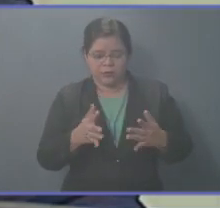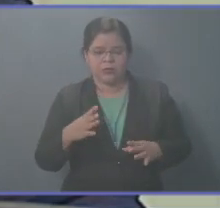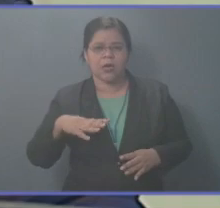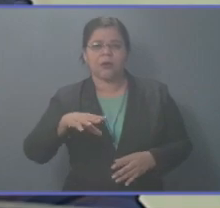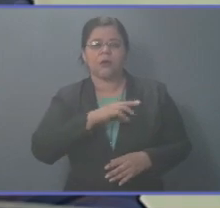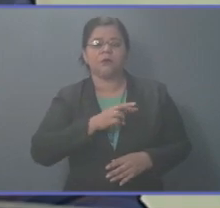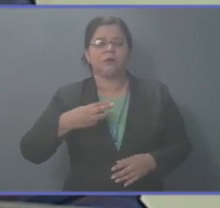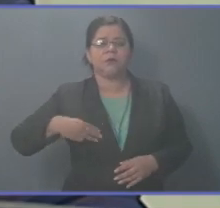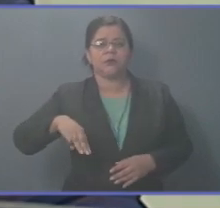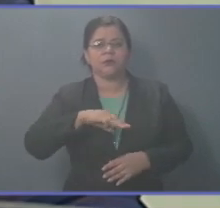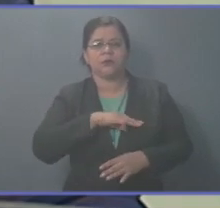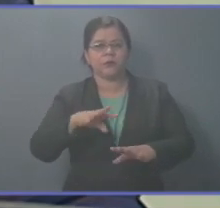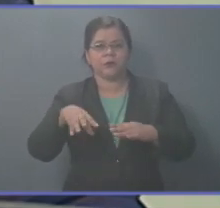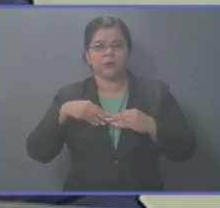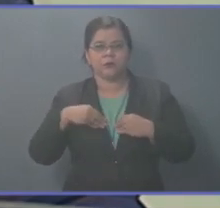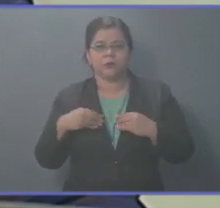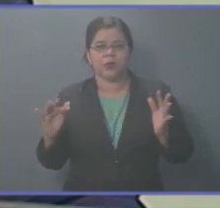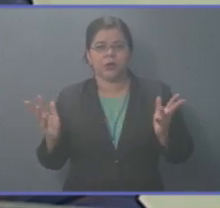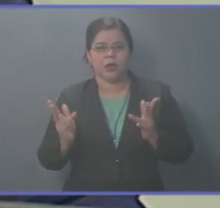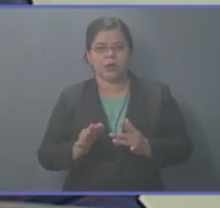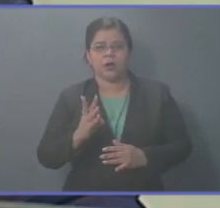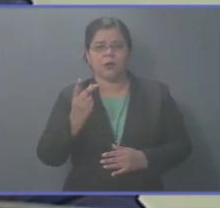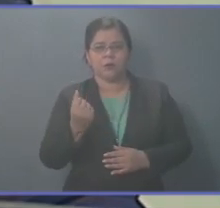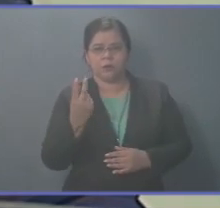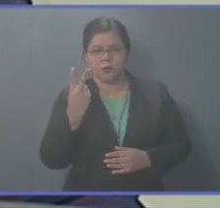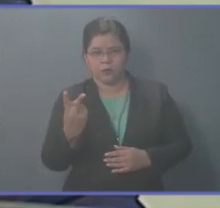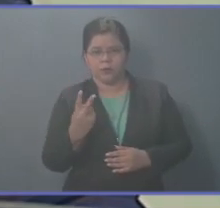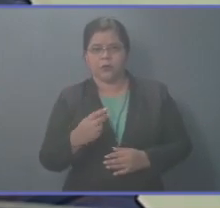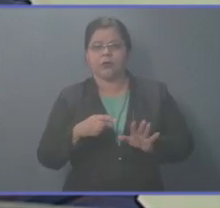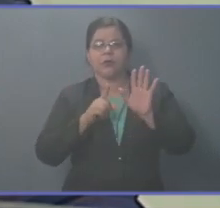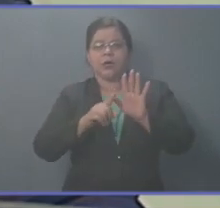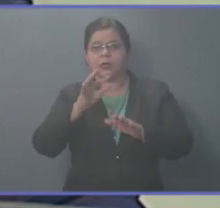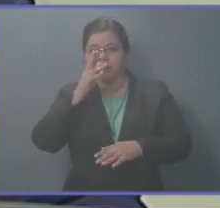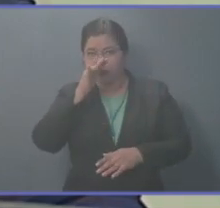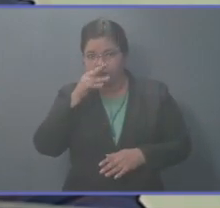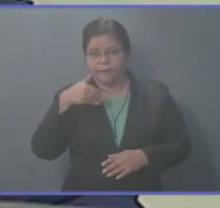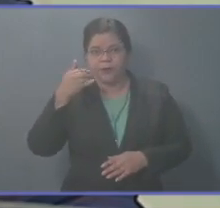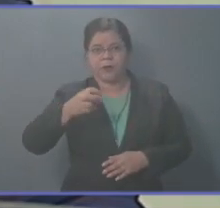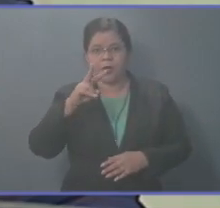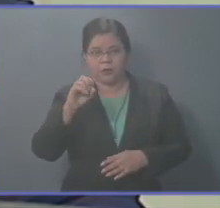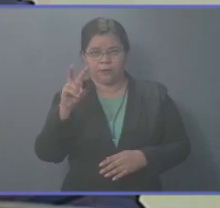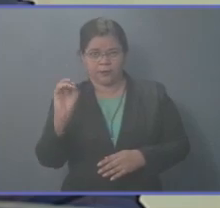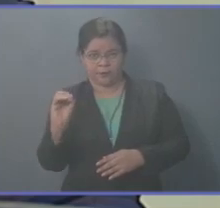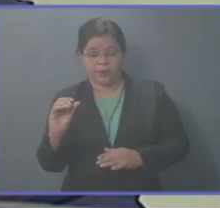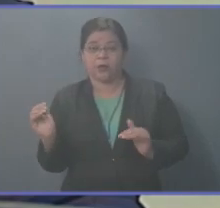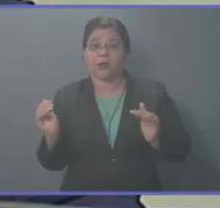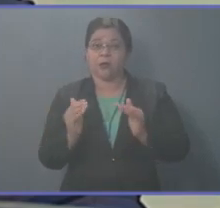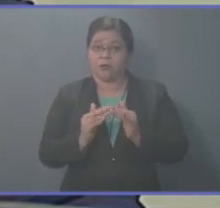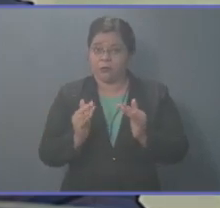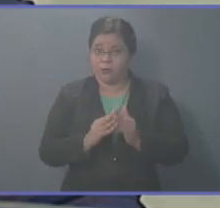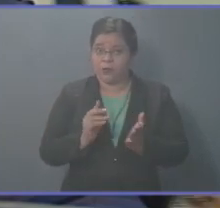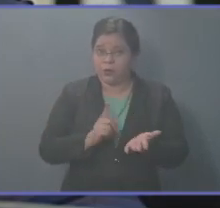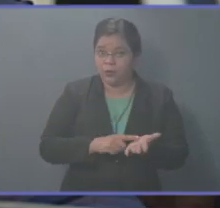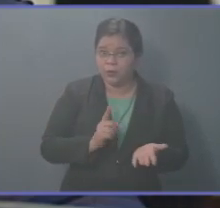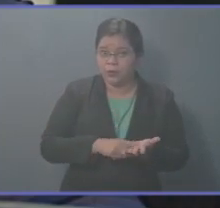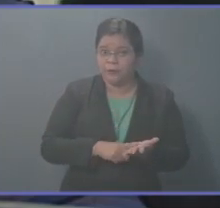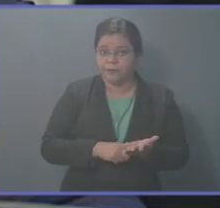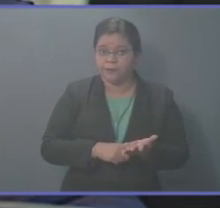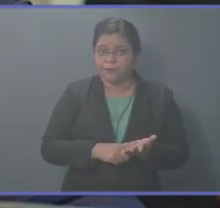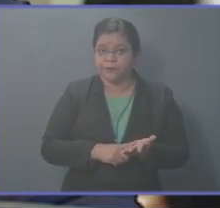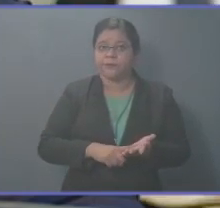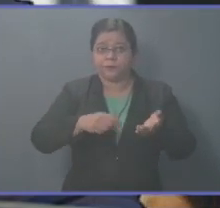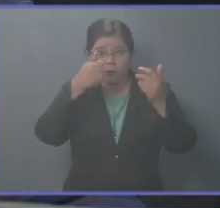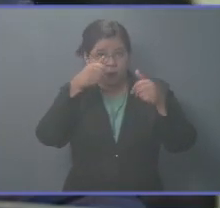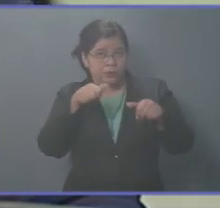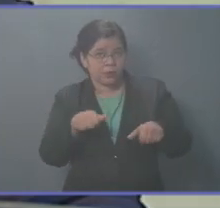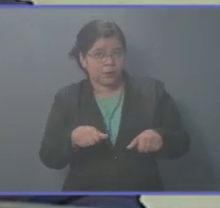de Ministros en la sesión número 2 del 6 de febrero de 2020, mediante el cual se